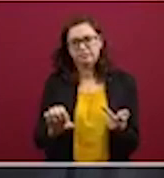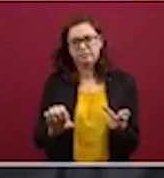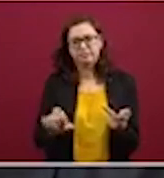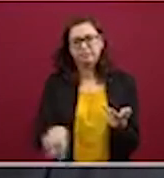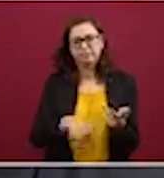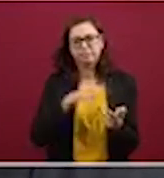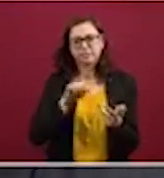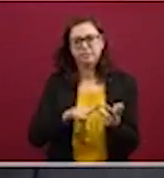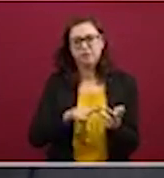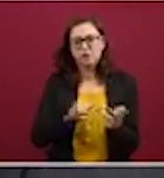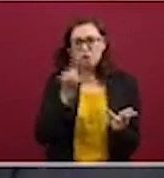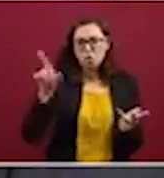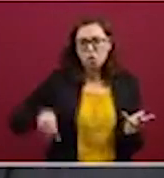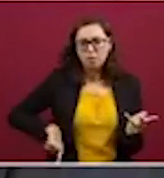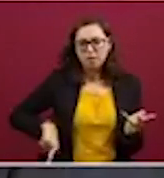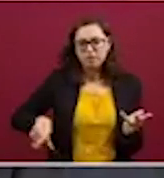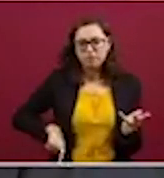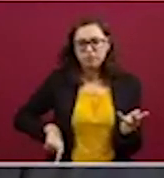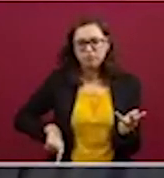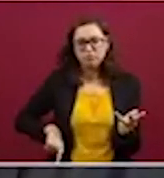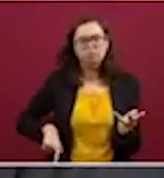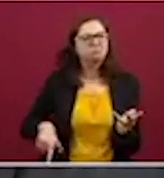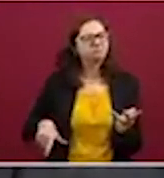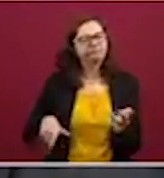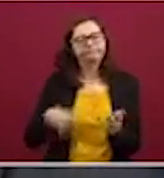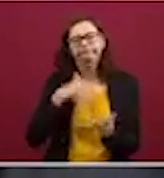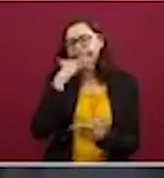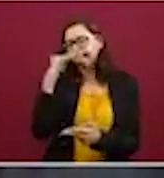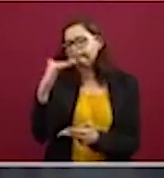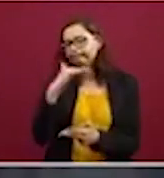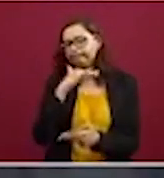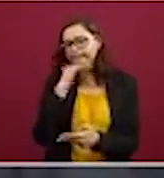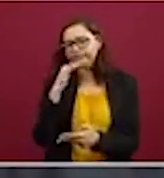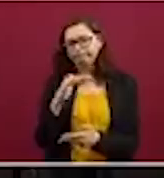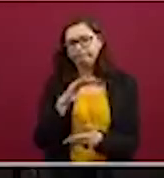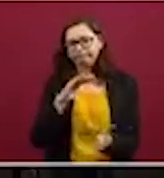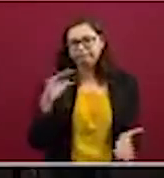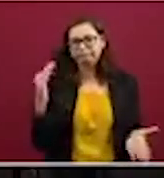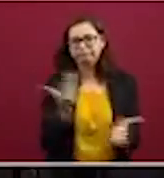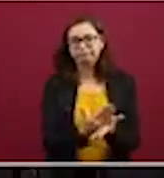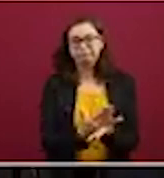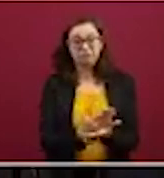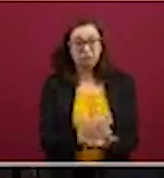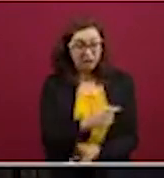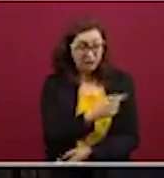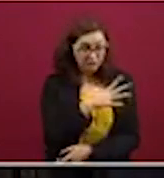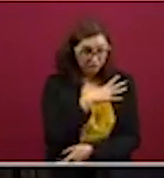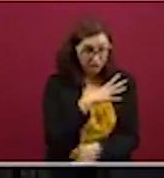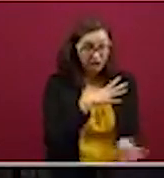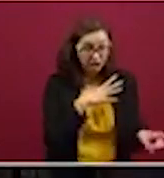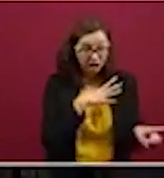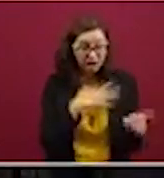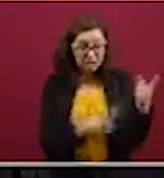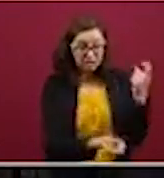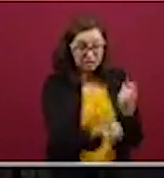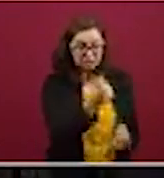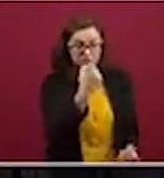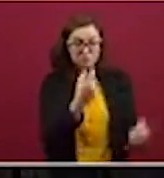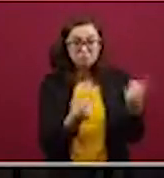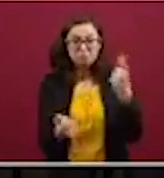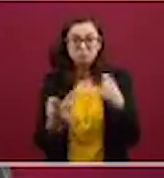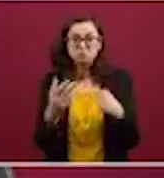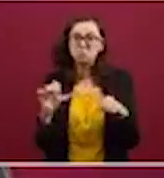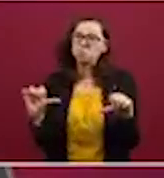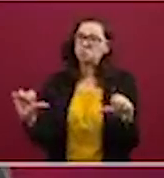en el gobierno y se va a terminar con la impunidad va a haber un